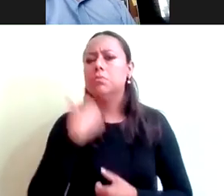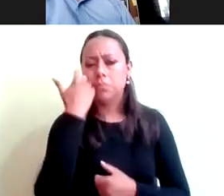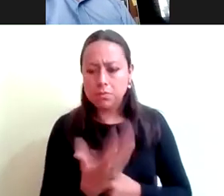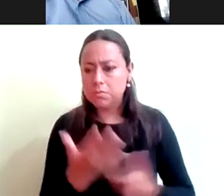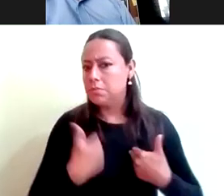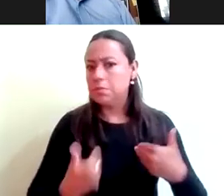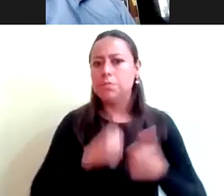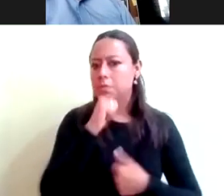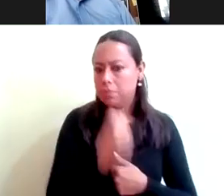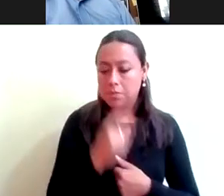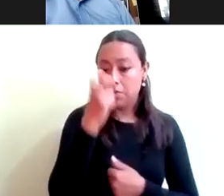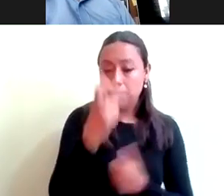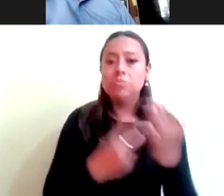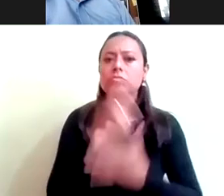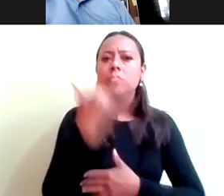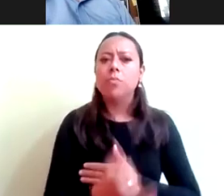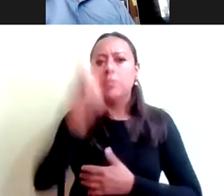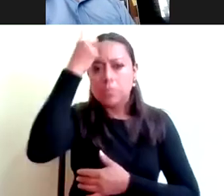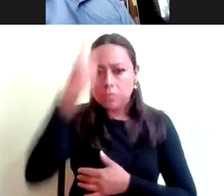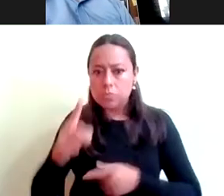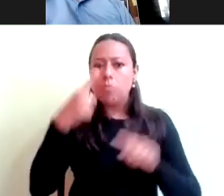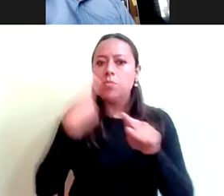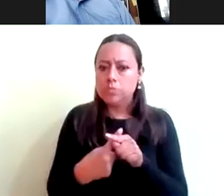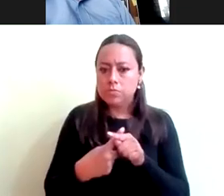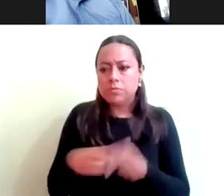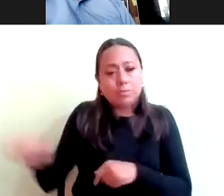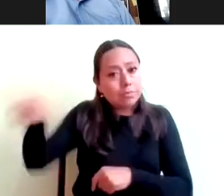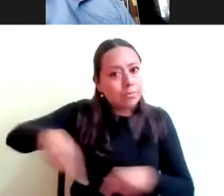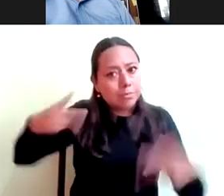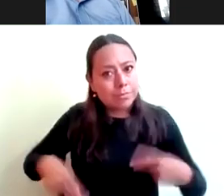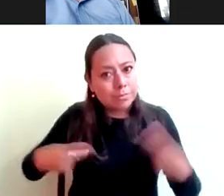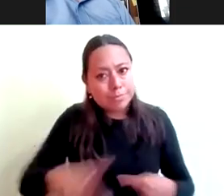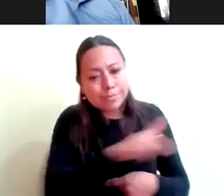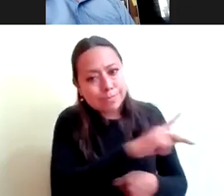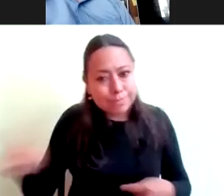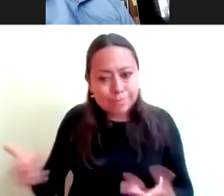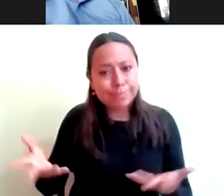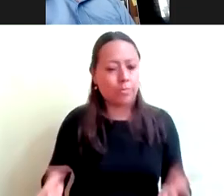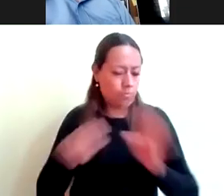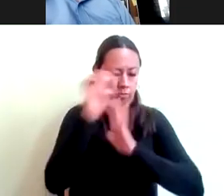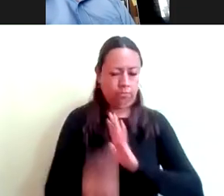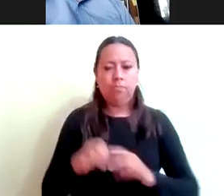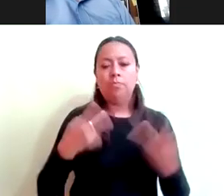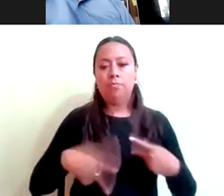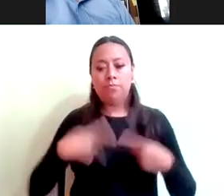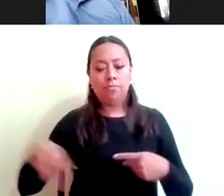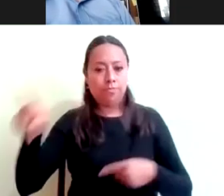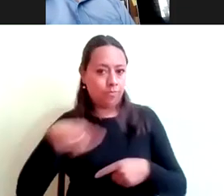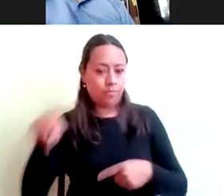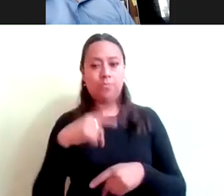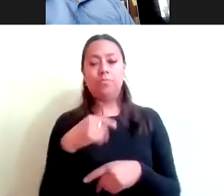de los ciudadanos. Y si los ciudadanos escogieron luminarias, que es el ejemplo que alguien puso aquí muy